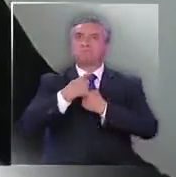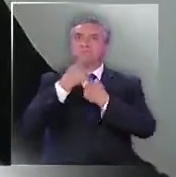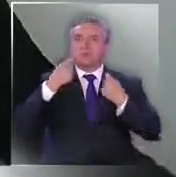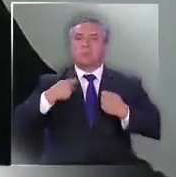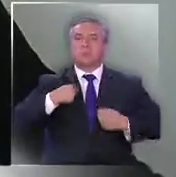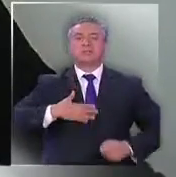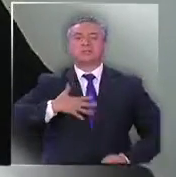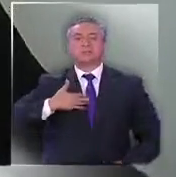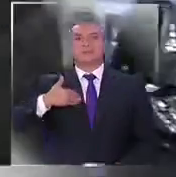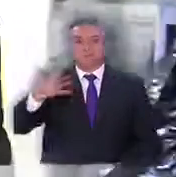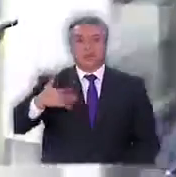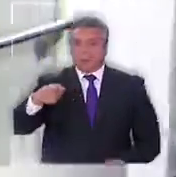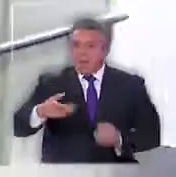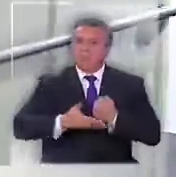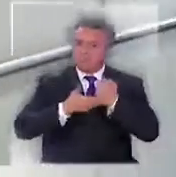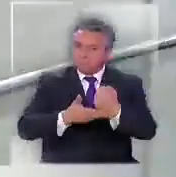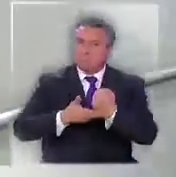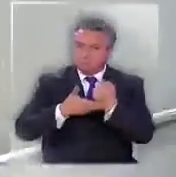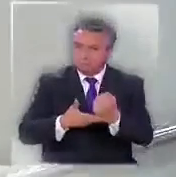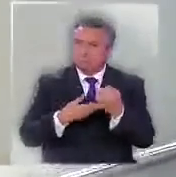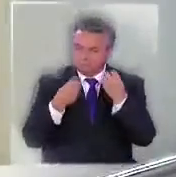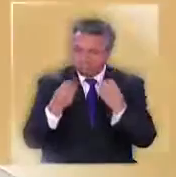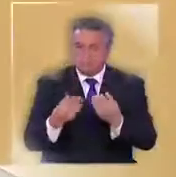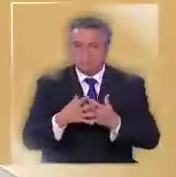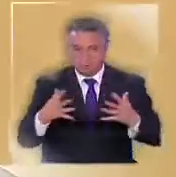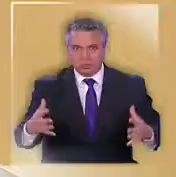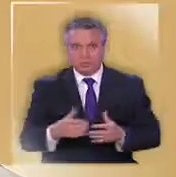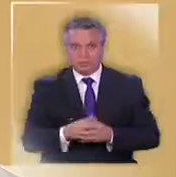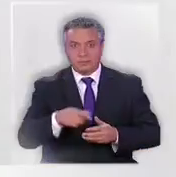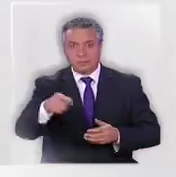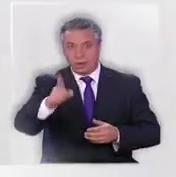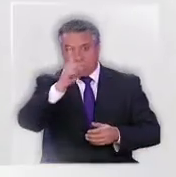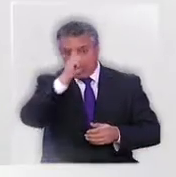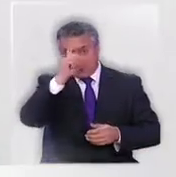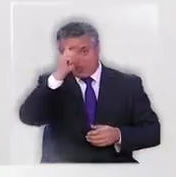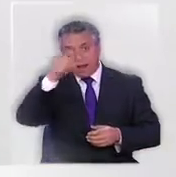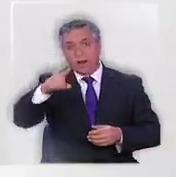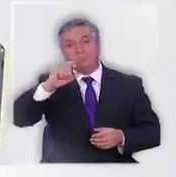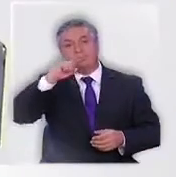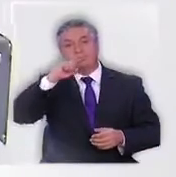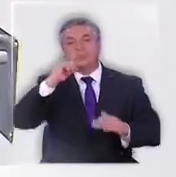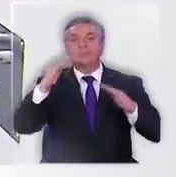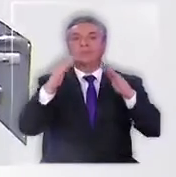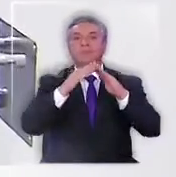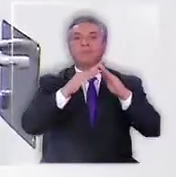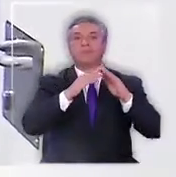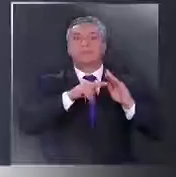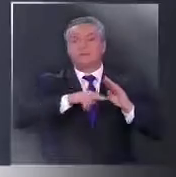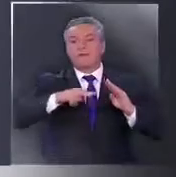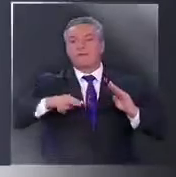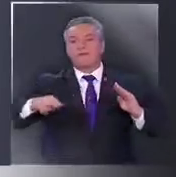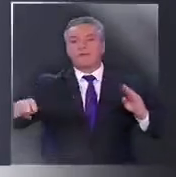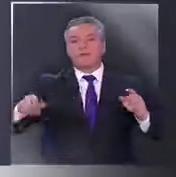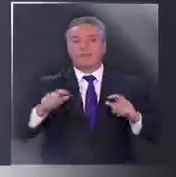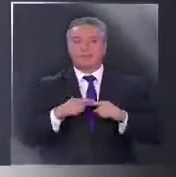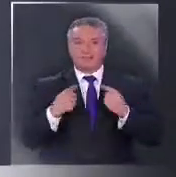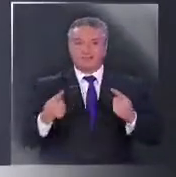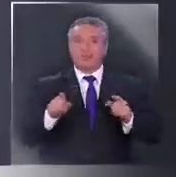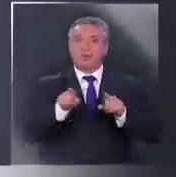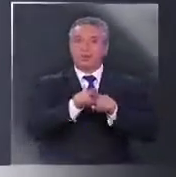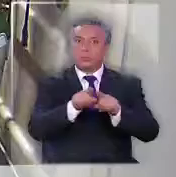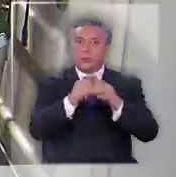Entonces han cooperado mucho. Un hospital es considerado vivienda colectiva, igual que cárceles,